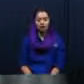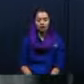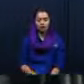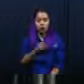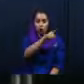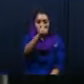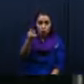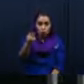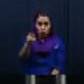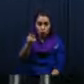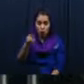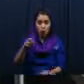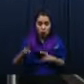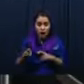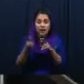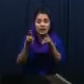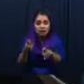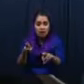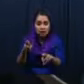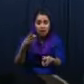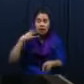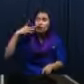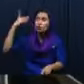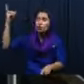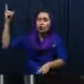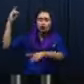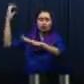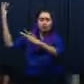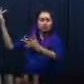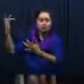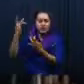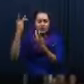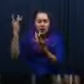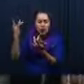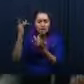Recíbelo, Dios está ministrando en medio de nosotros.